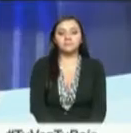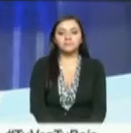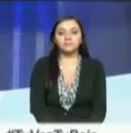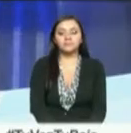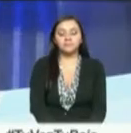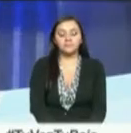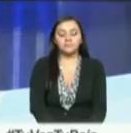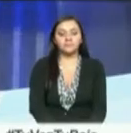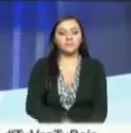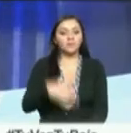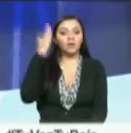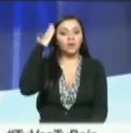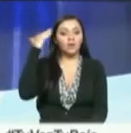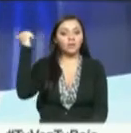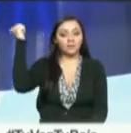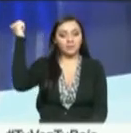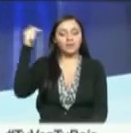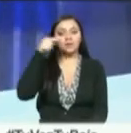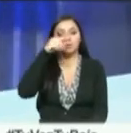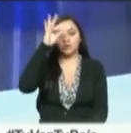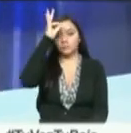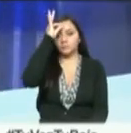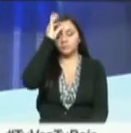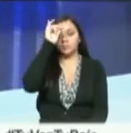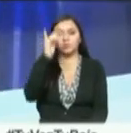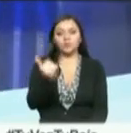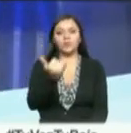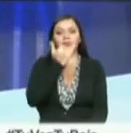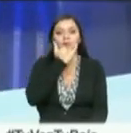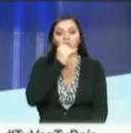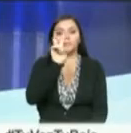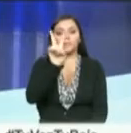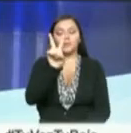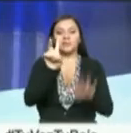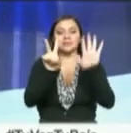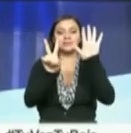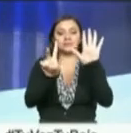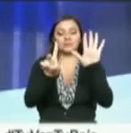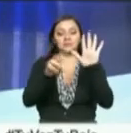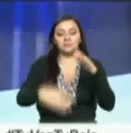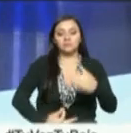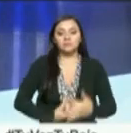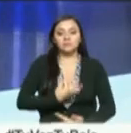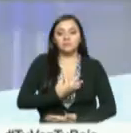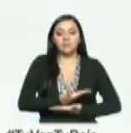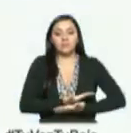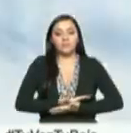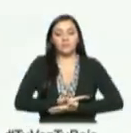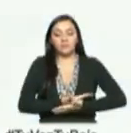En Holanda, un hospital habría cometido errores en 26 fecundaciones in vitro.